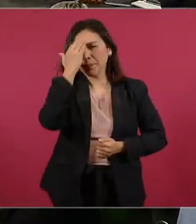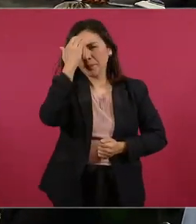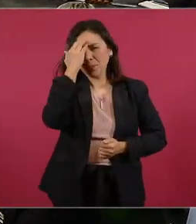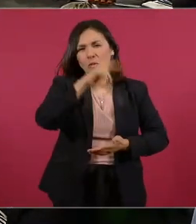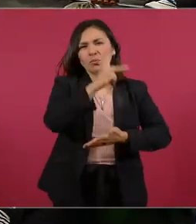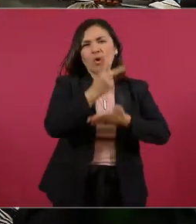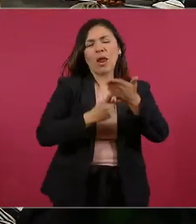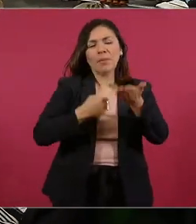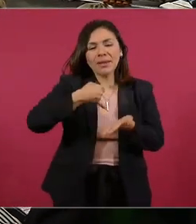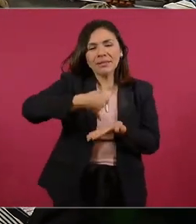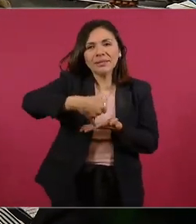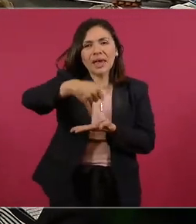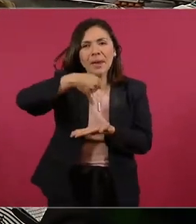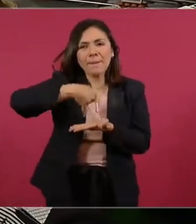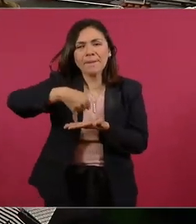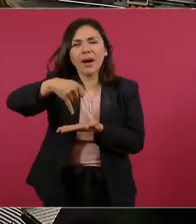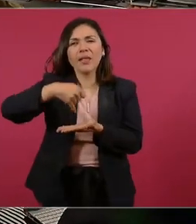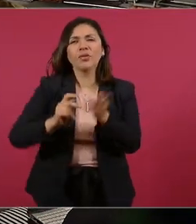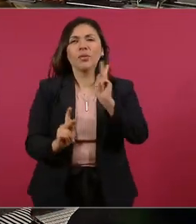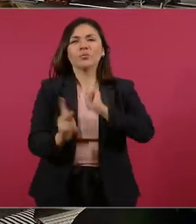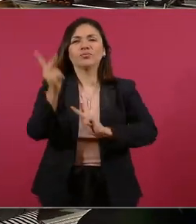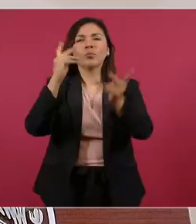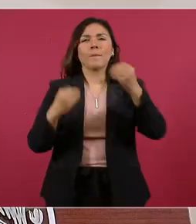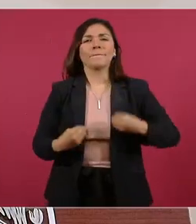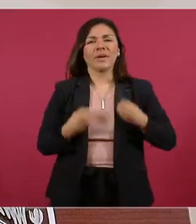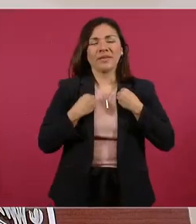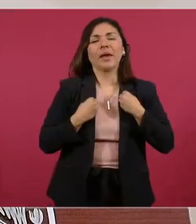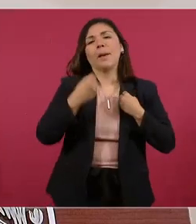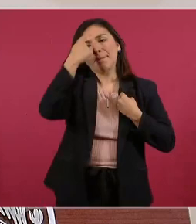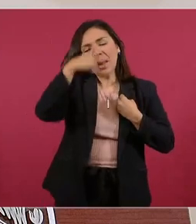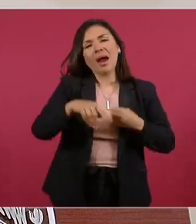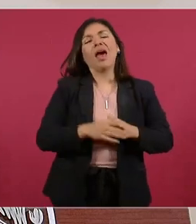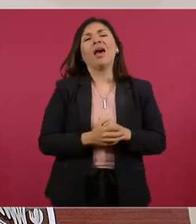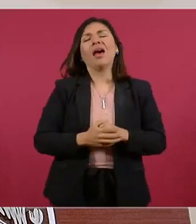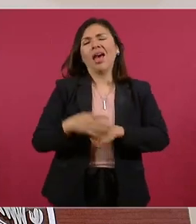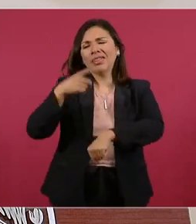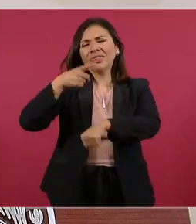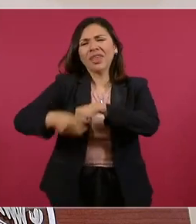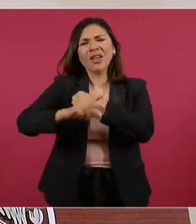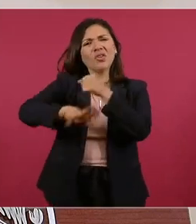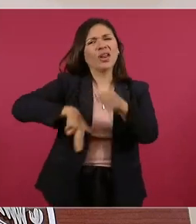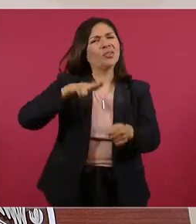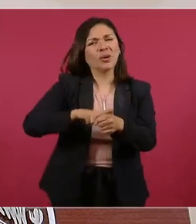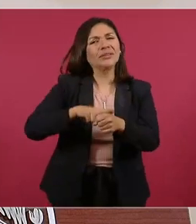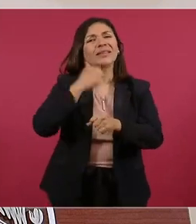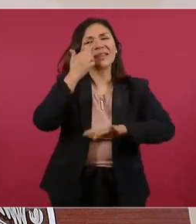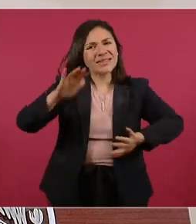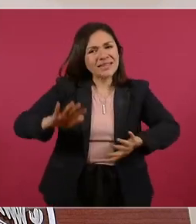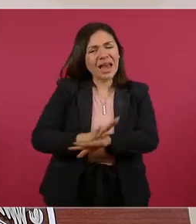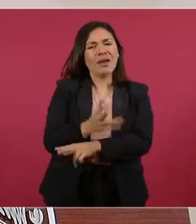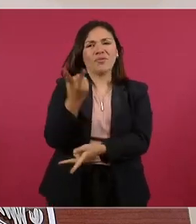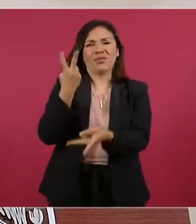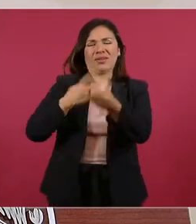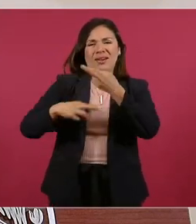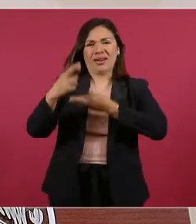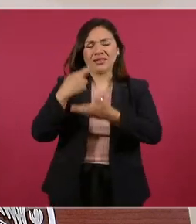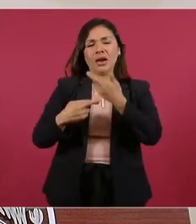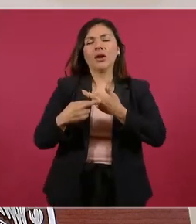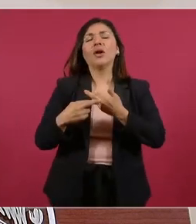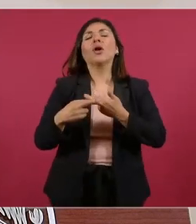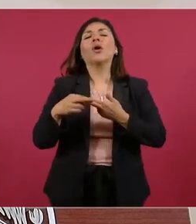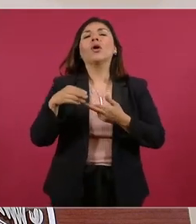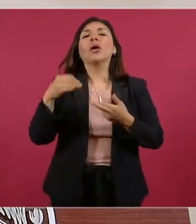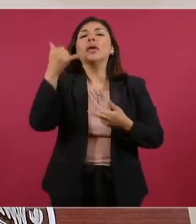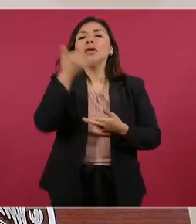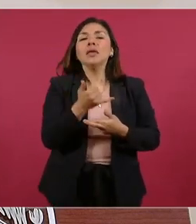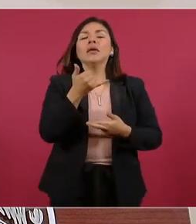saben, se revierte el daño a la naturaleza y también al tejido social que se vivió en